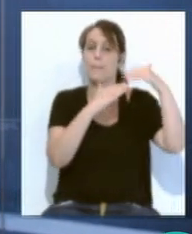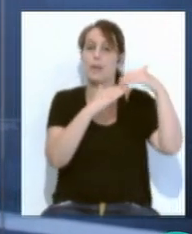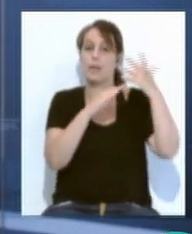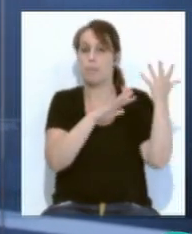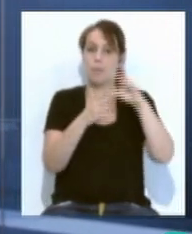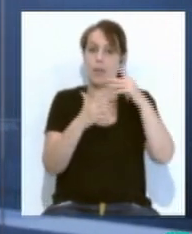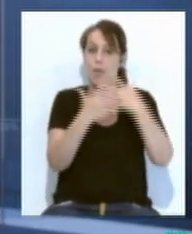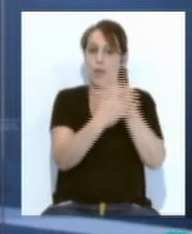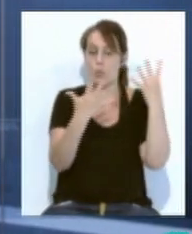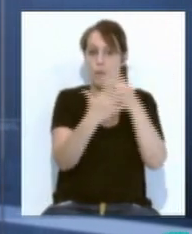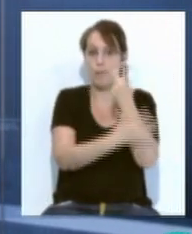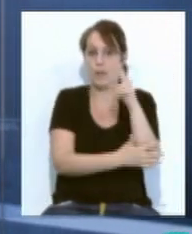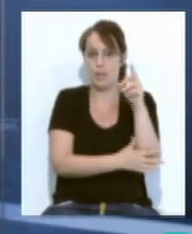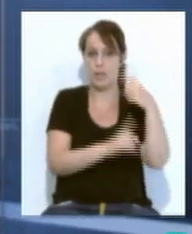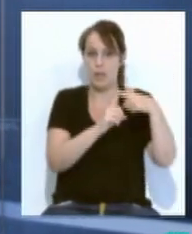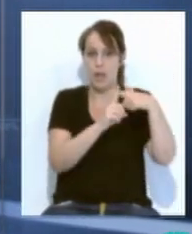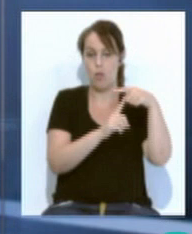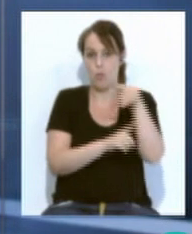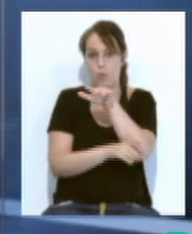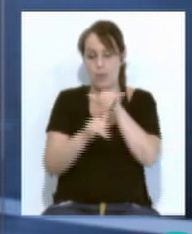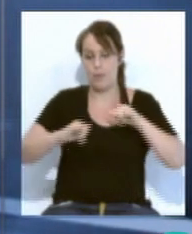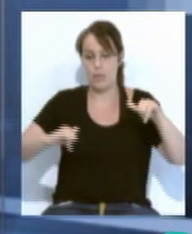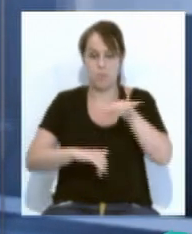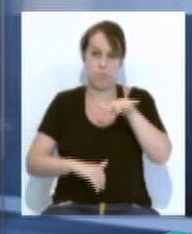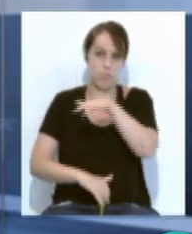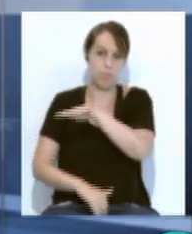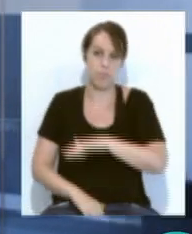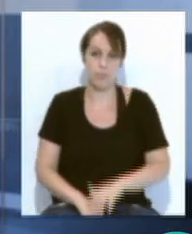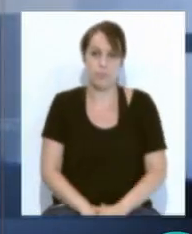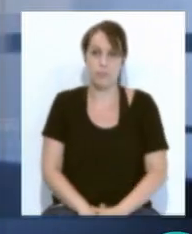en torno a los 19 y 20 grados en varios municipios de la bahía.